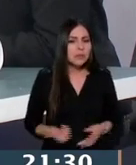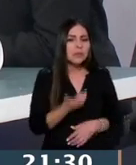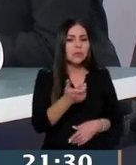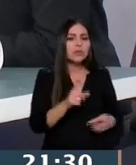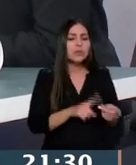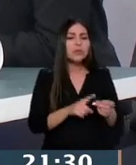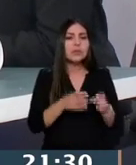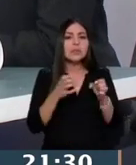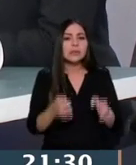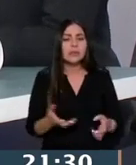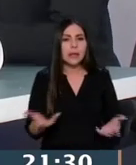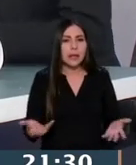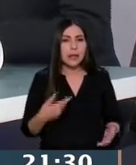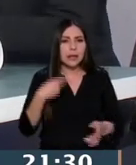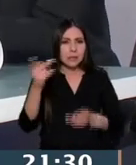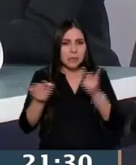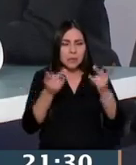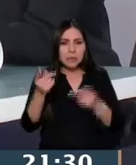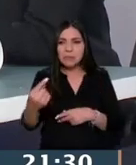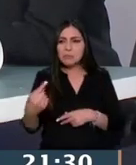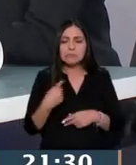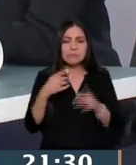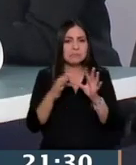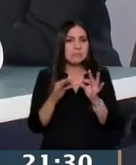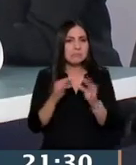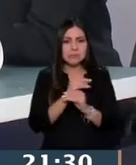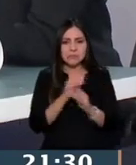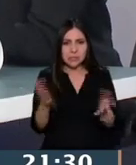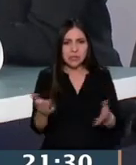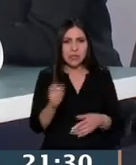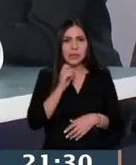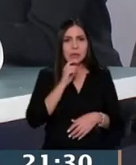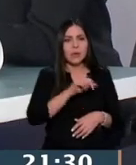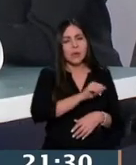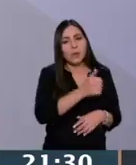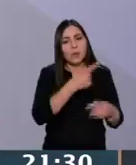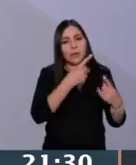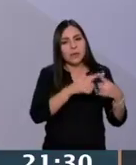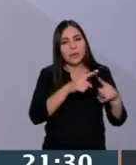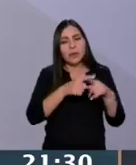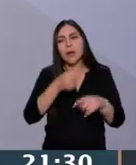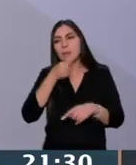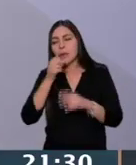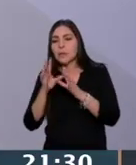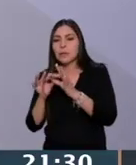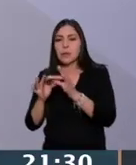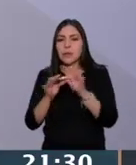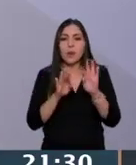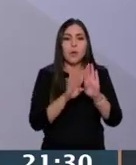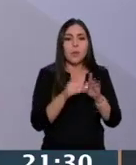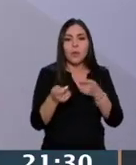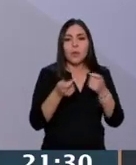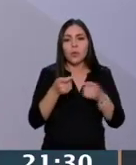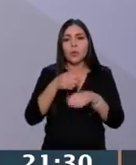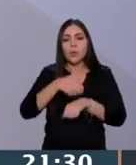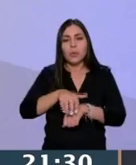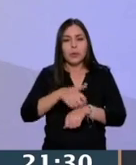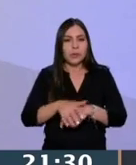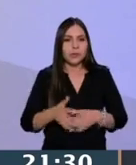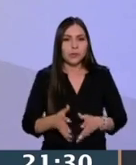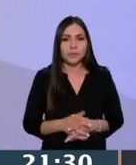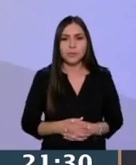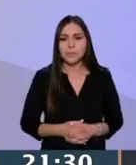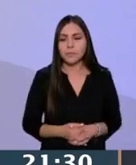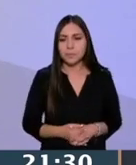están diciendo y eso es un poco de cómo se están manejando o cómo algunos medios, cómo algunos comentaristas están manejando las cifras. Y además hay un